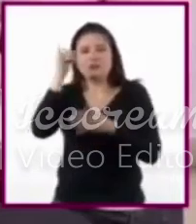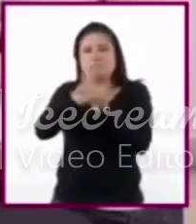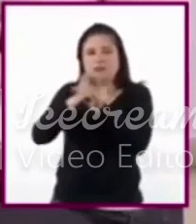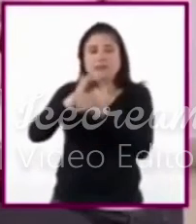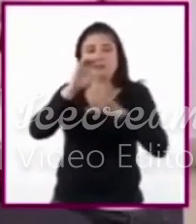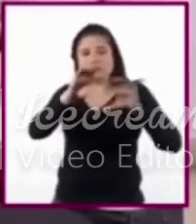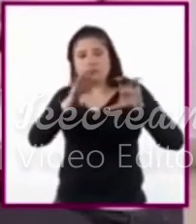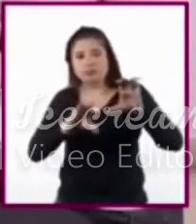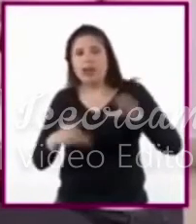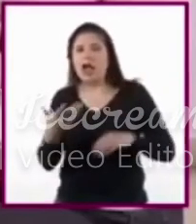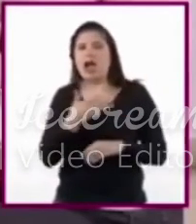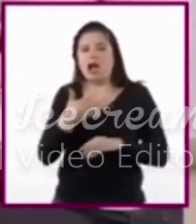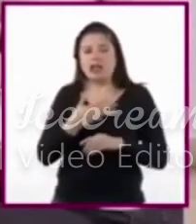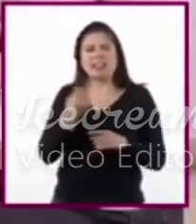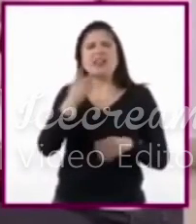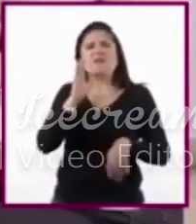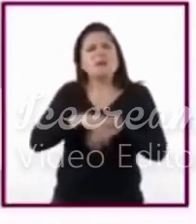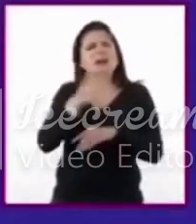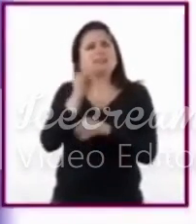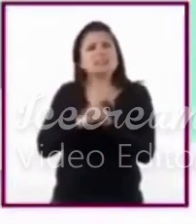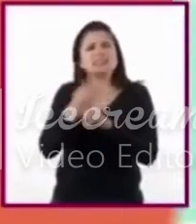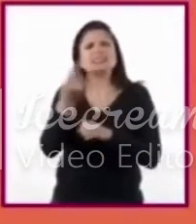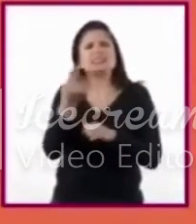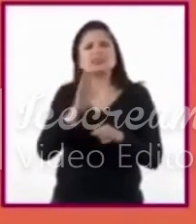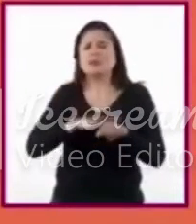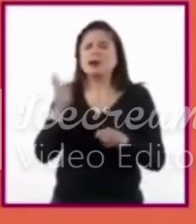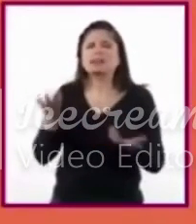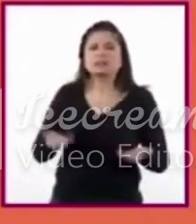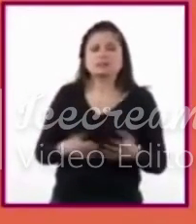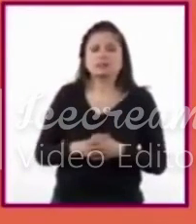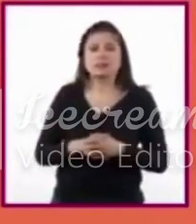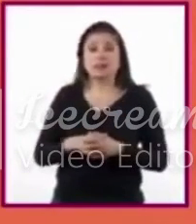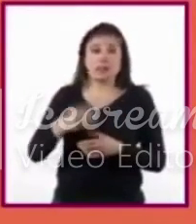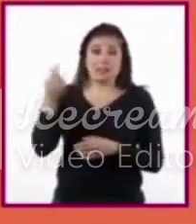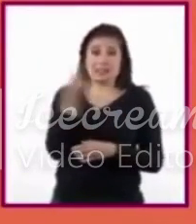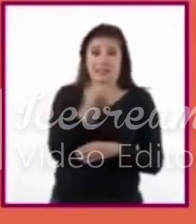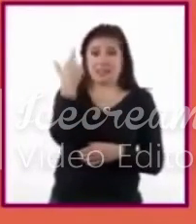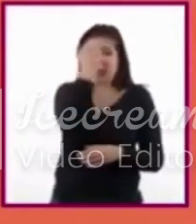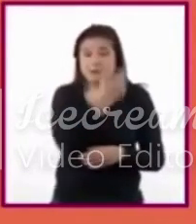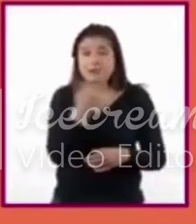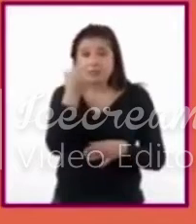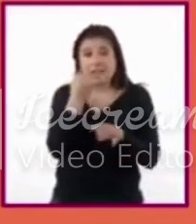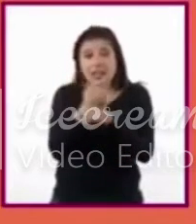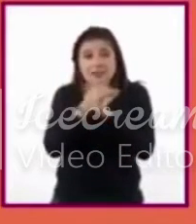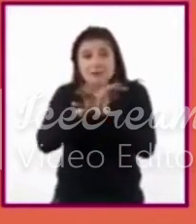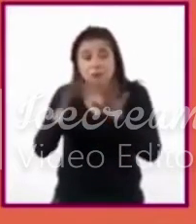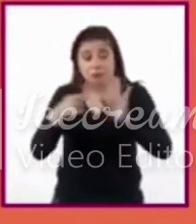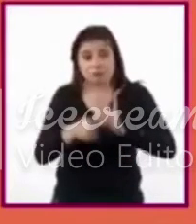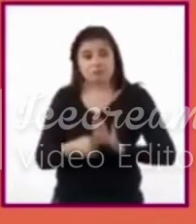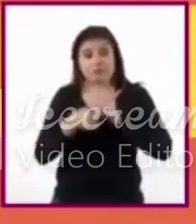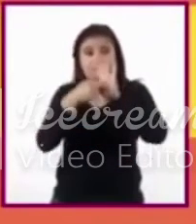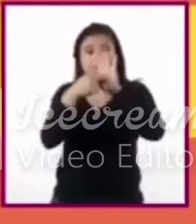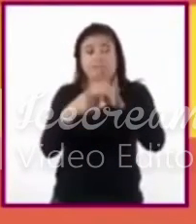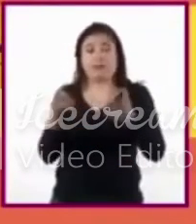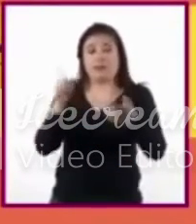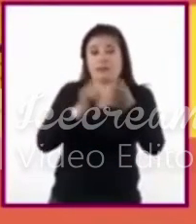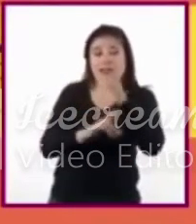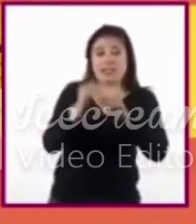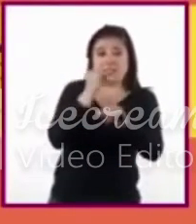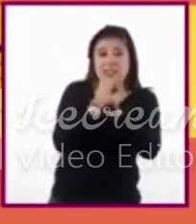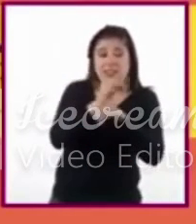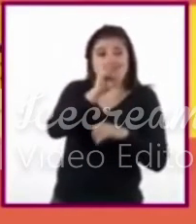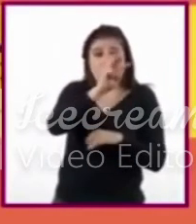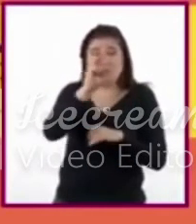verificar para saber que la información es fiable? Es importante revisar que la información presentada en el sitio web